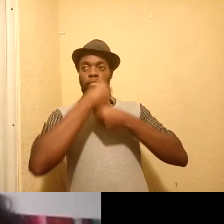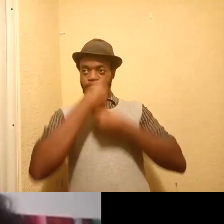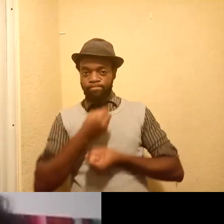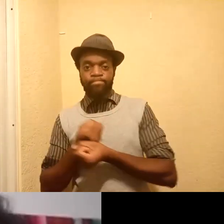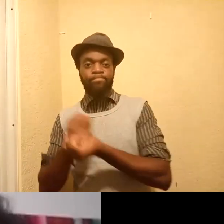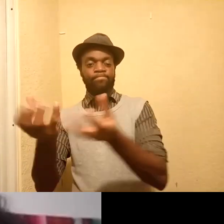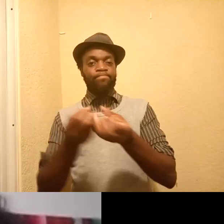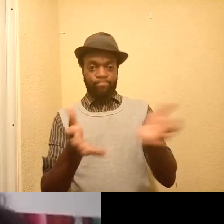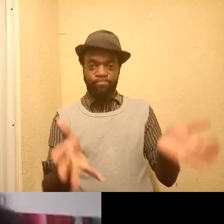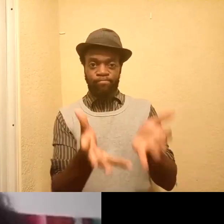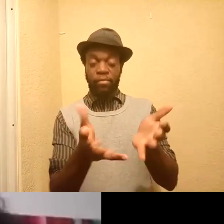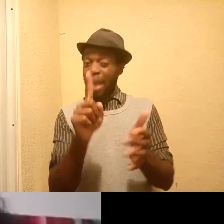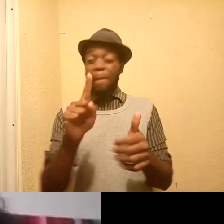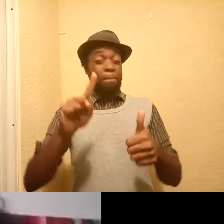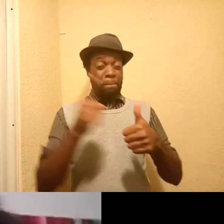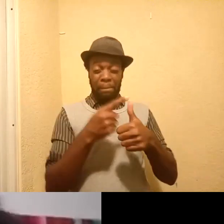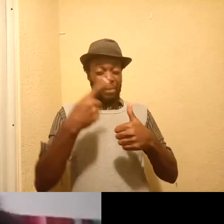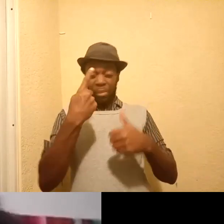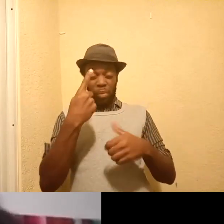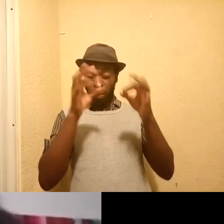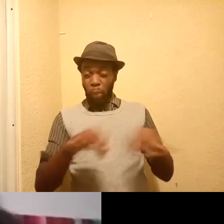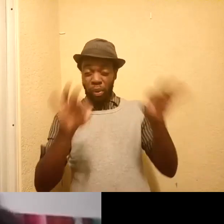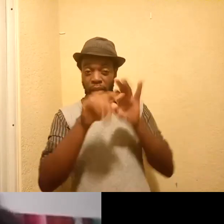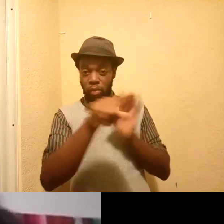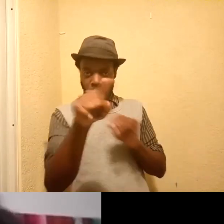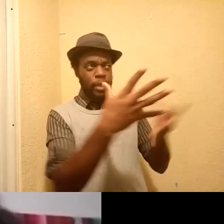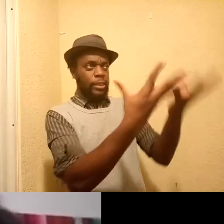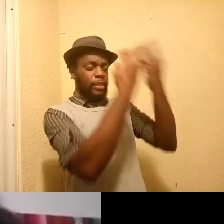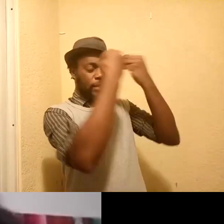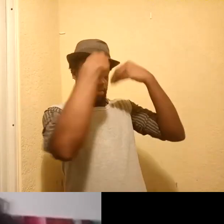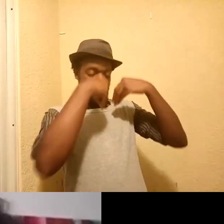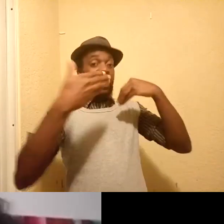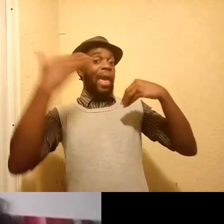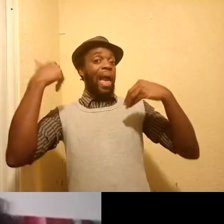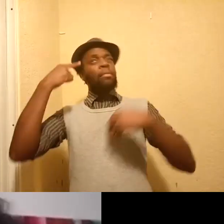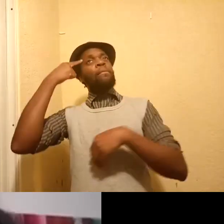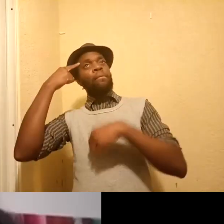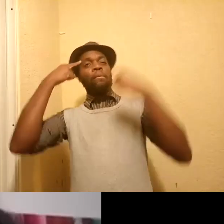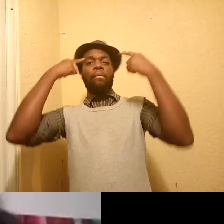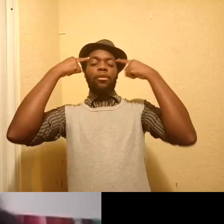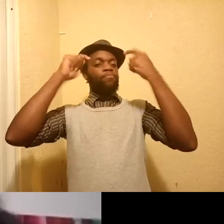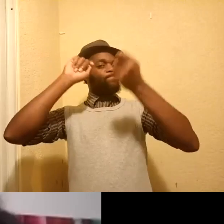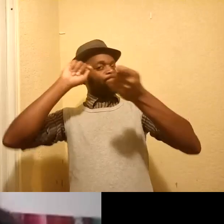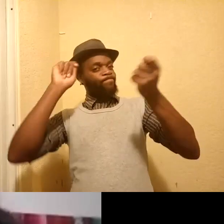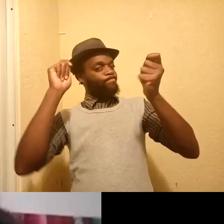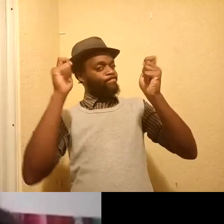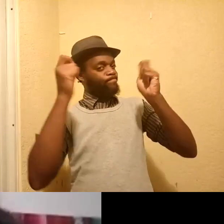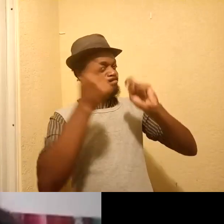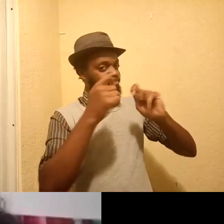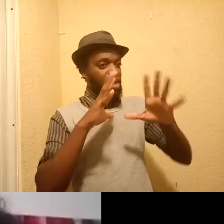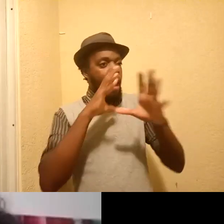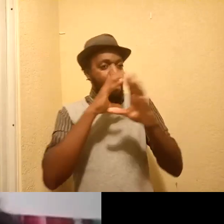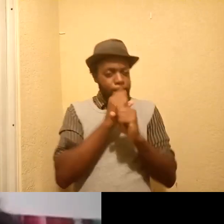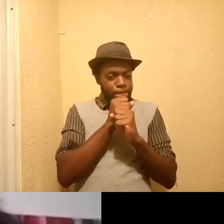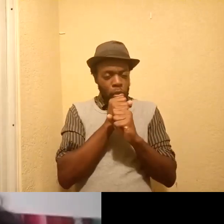lo conozcamos, que los hagamos propios de nosotros y que aprendamos a romper ese silencio, especialmente sobre